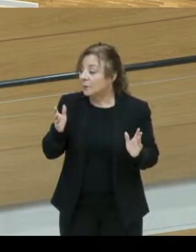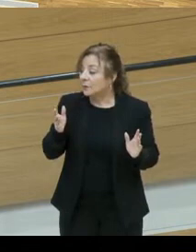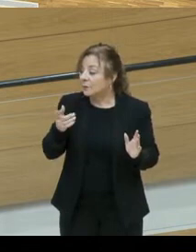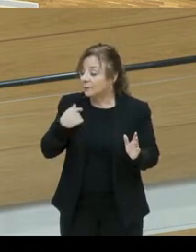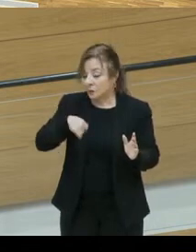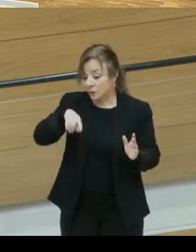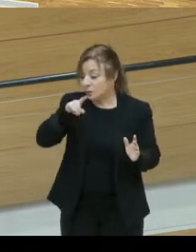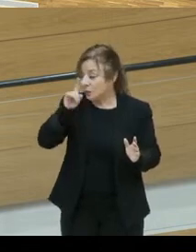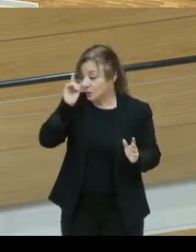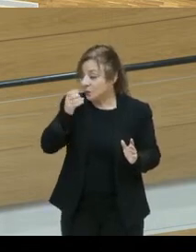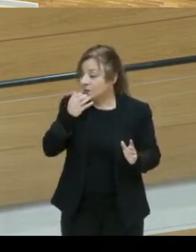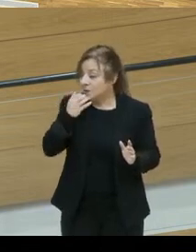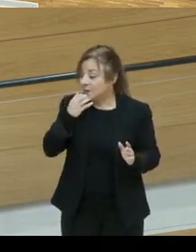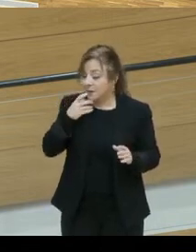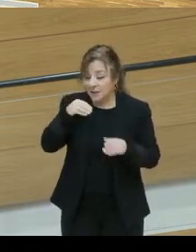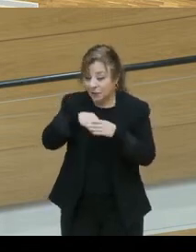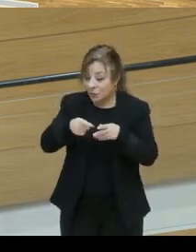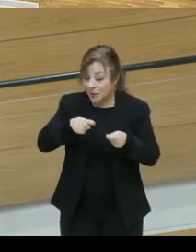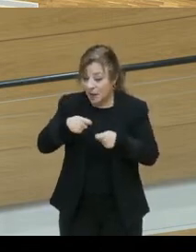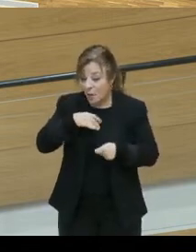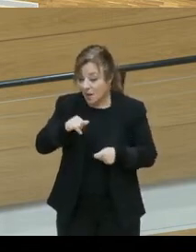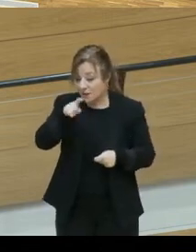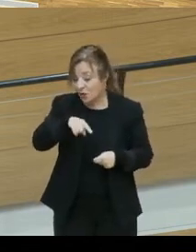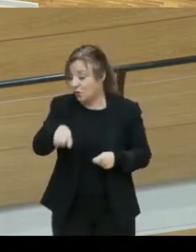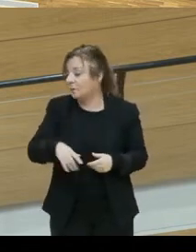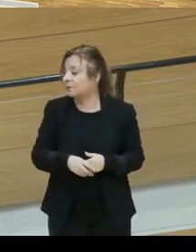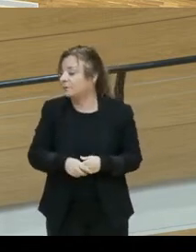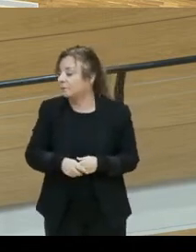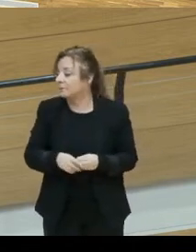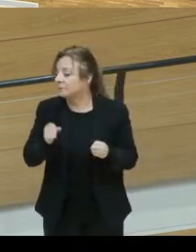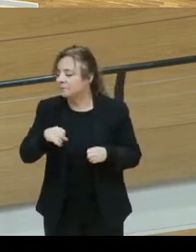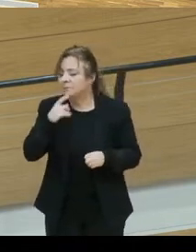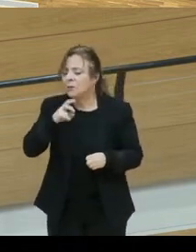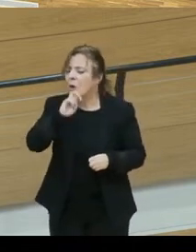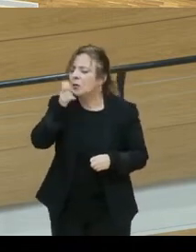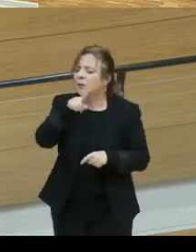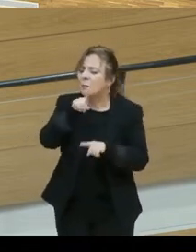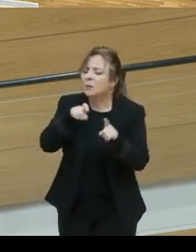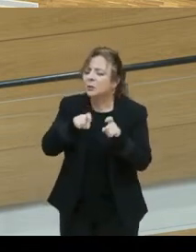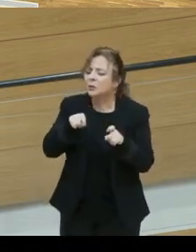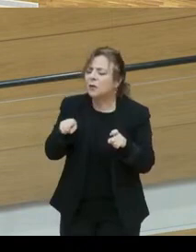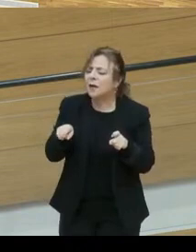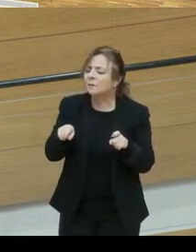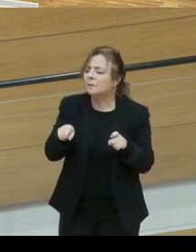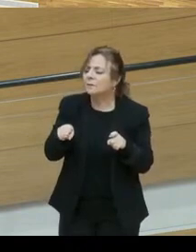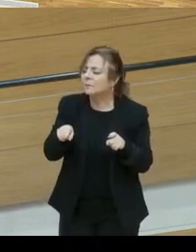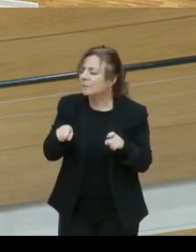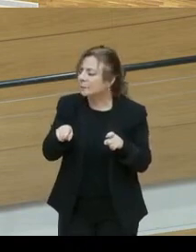sé si están en el mercado, la verdad. Vale, y otra pregunta es,